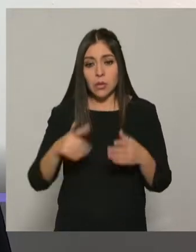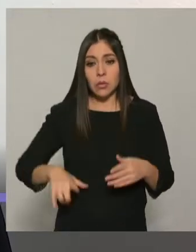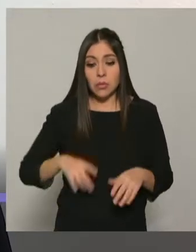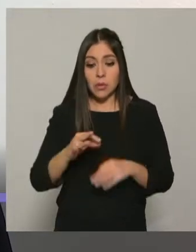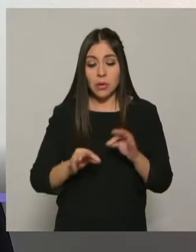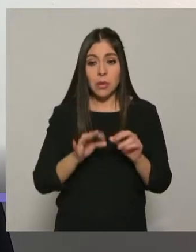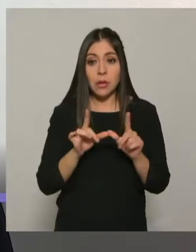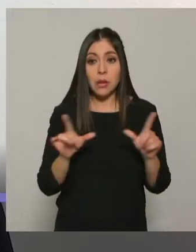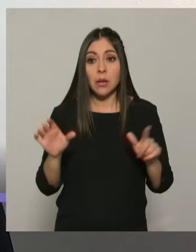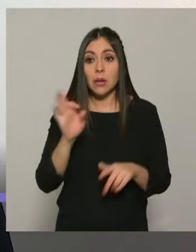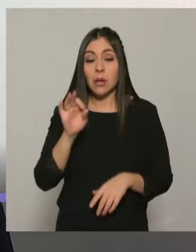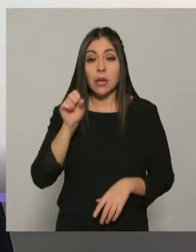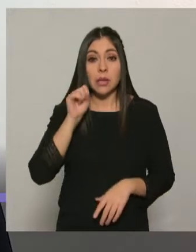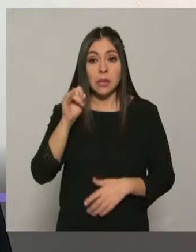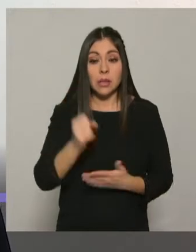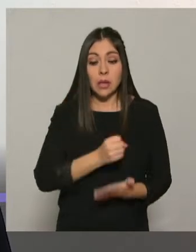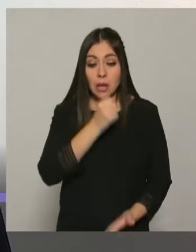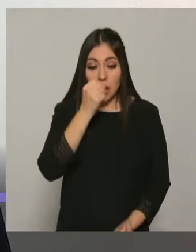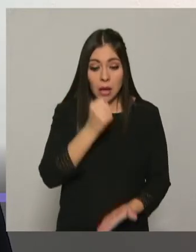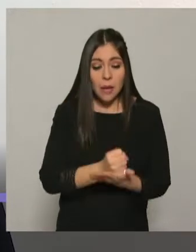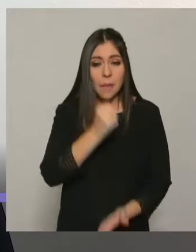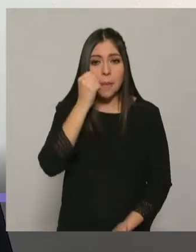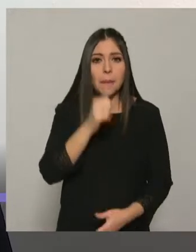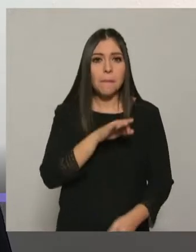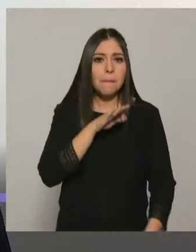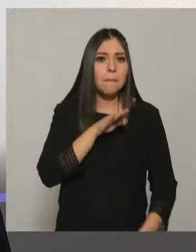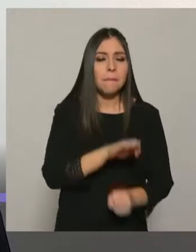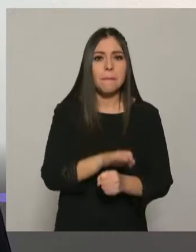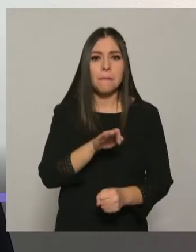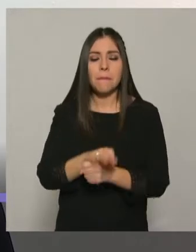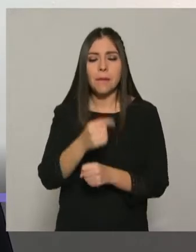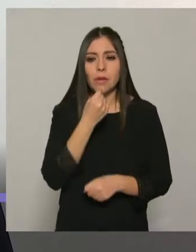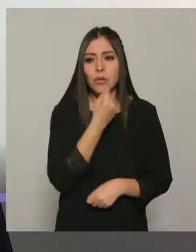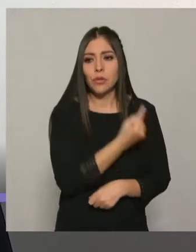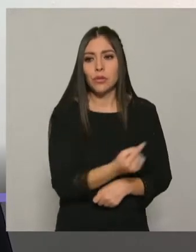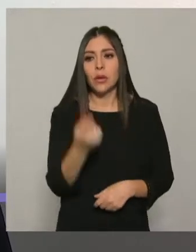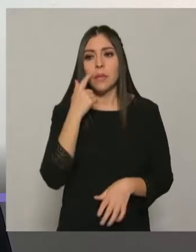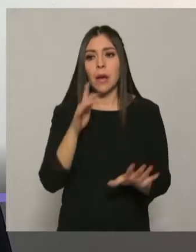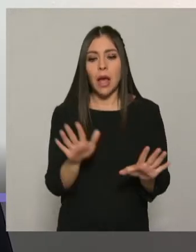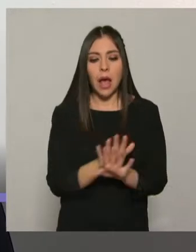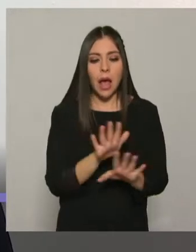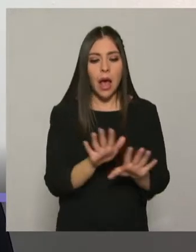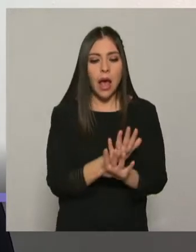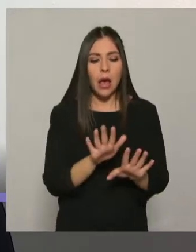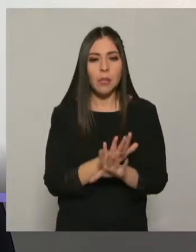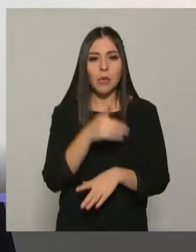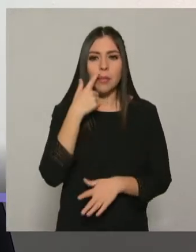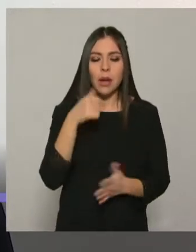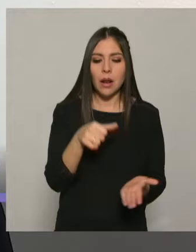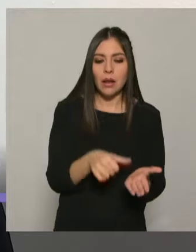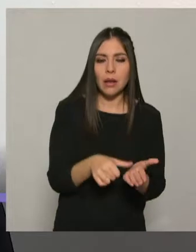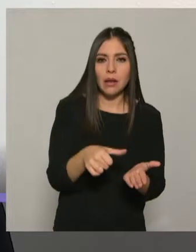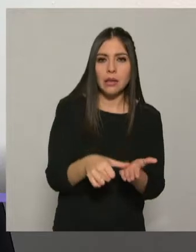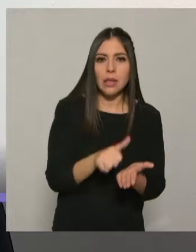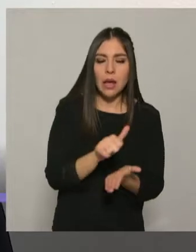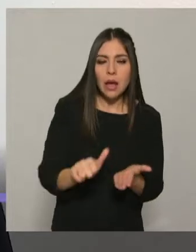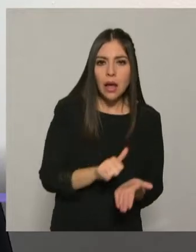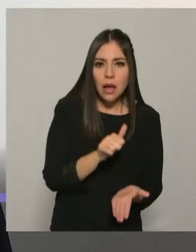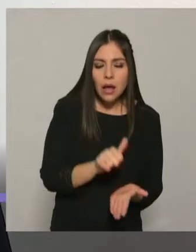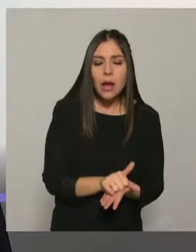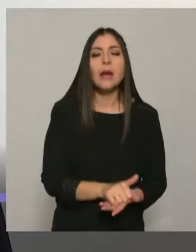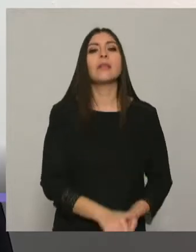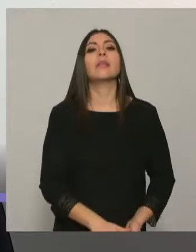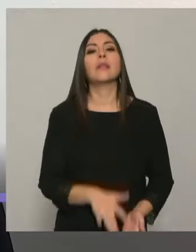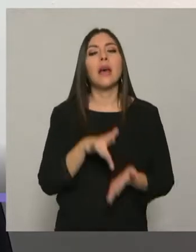que sea aprobado, acompañar a estas infancias en sus procesos, Sí. en el registro civil, sus procesos junto con la Secretaría de